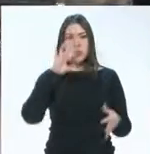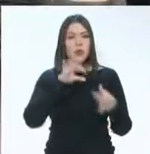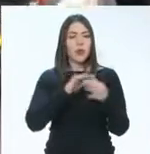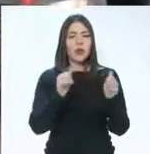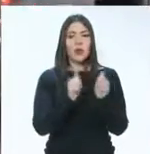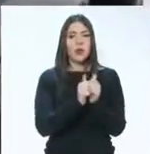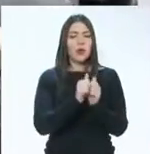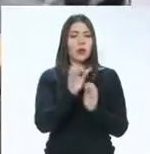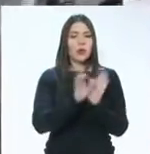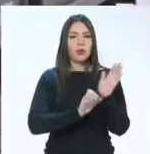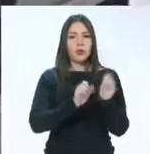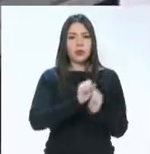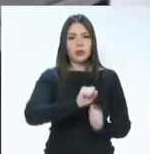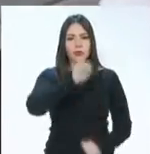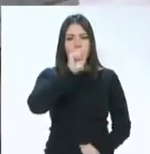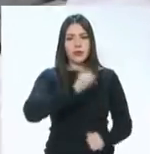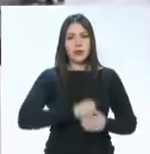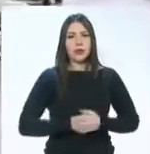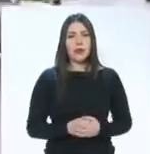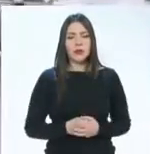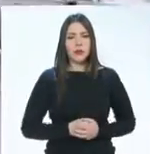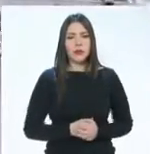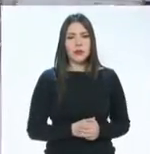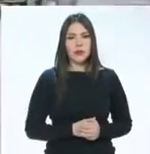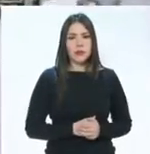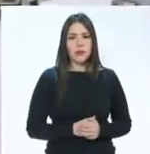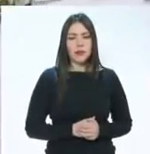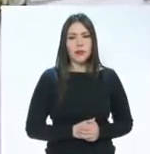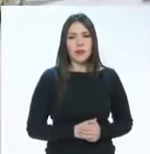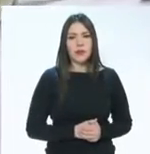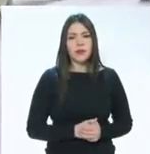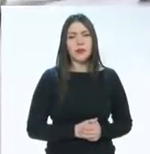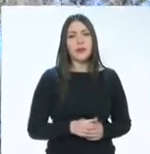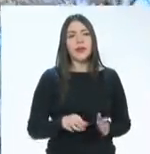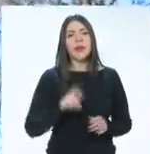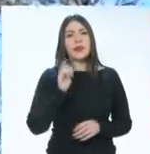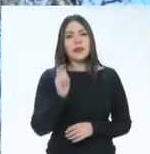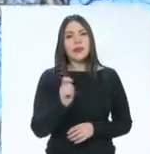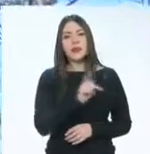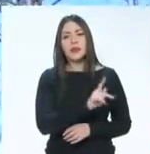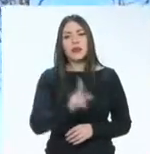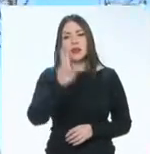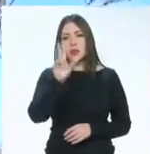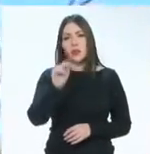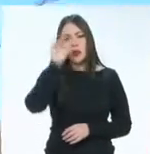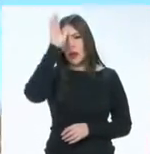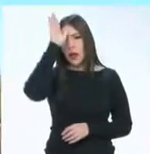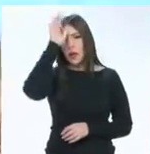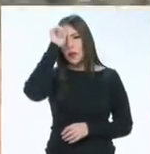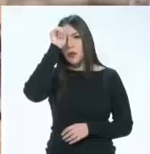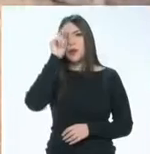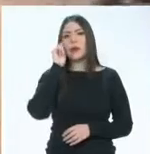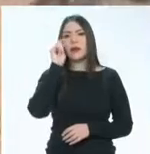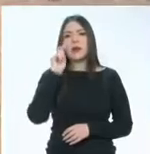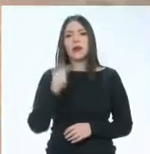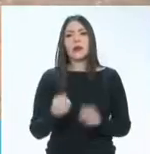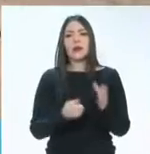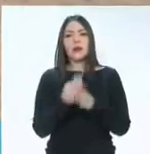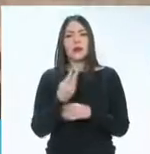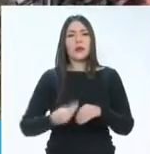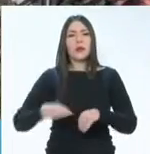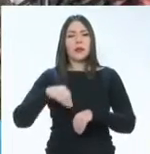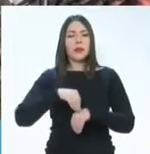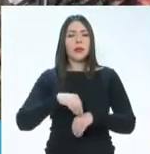repeler no repeler, sino inconformarse con la creación de la